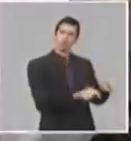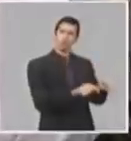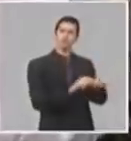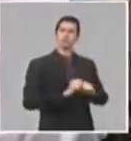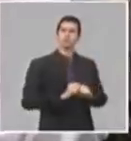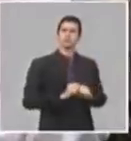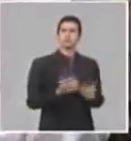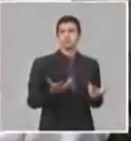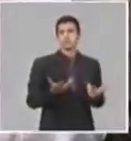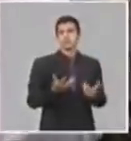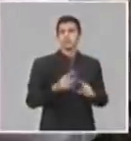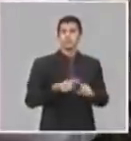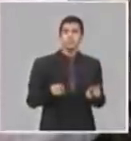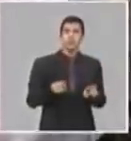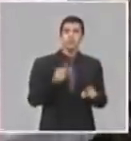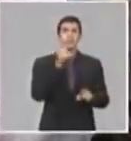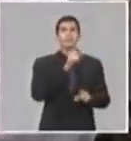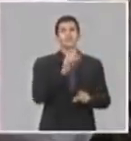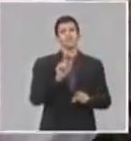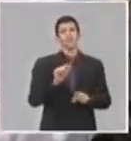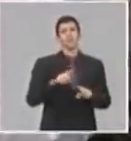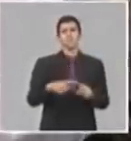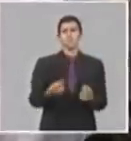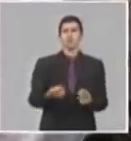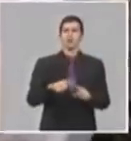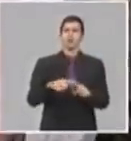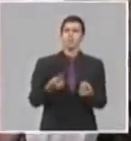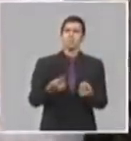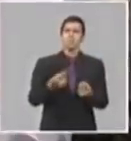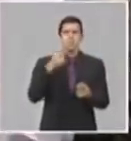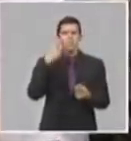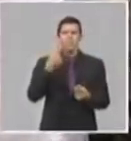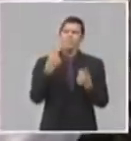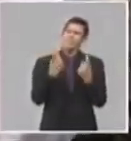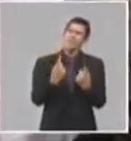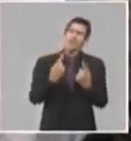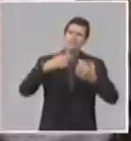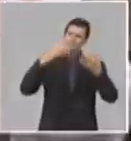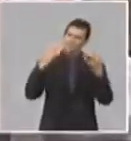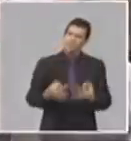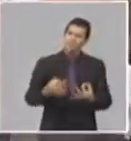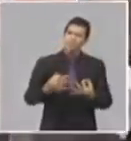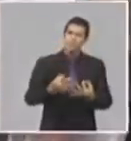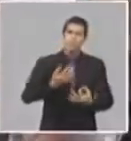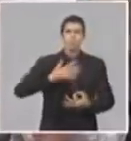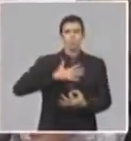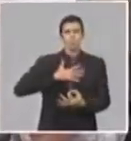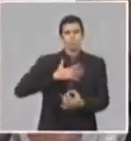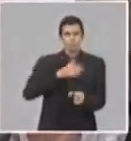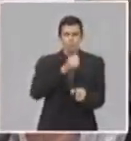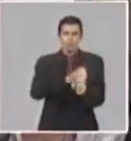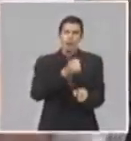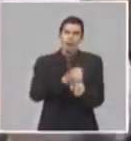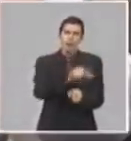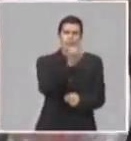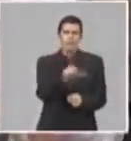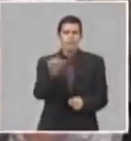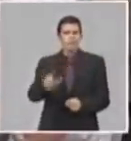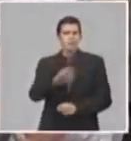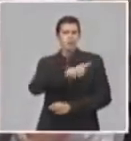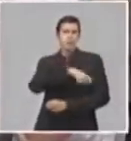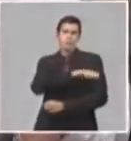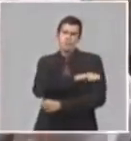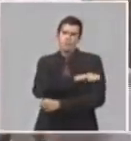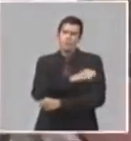ha estado ausente en la economía una presencia estable de un mercado mayorista. Eso es muy importante. Incluso la forma de gestión no estatal, los trabajadores por